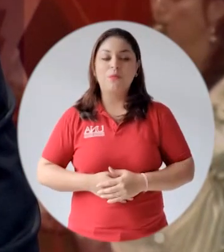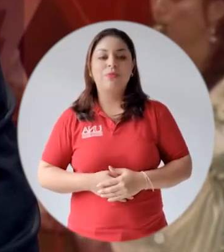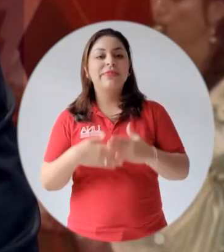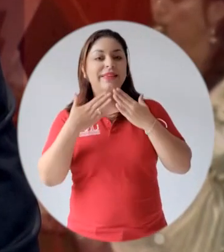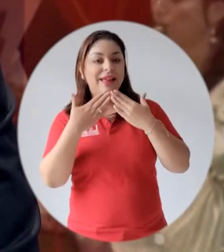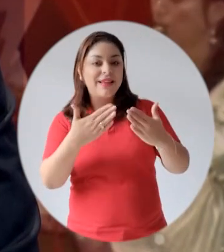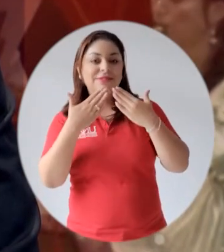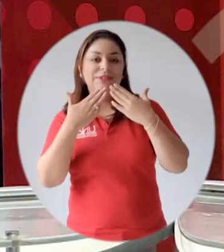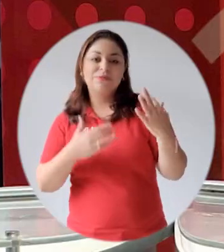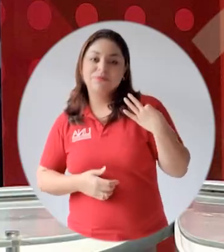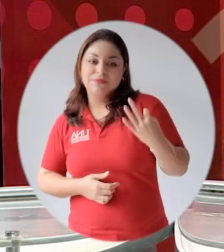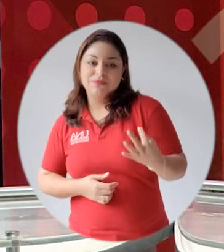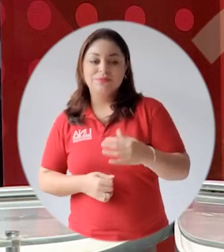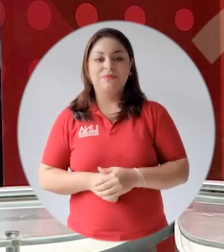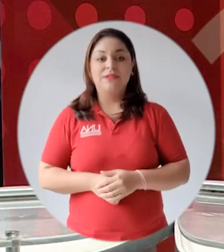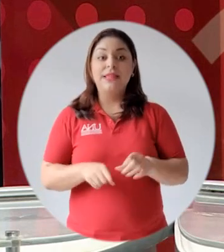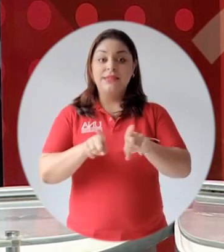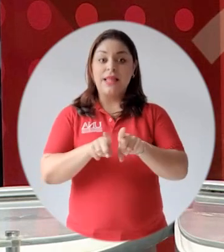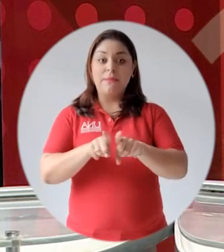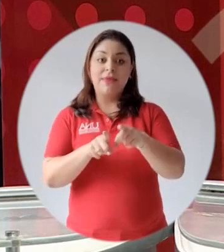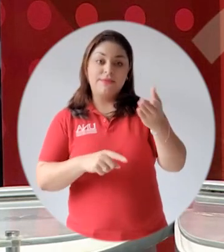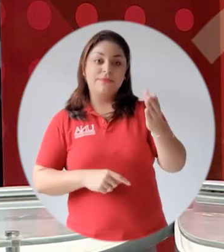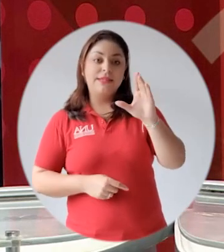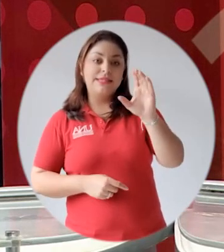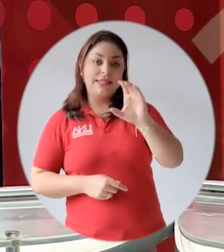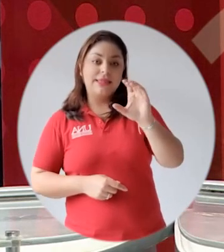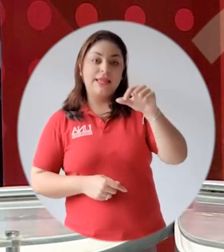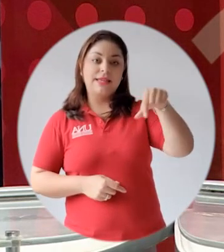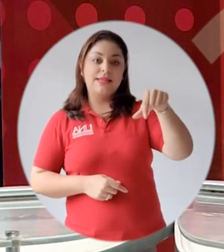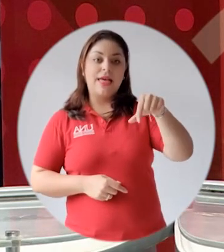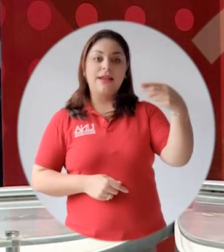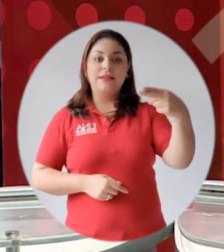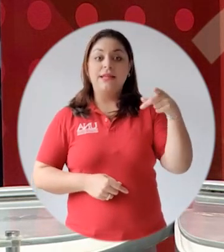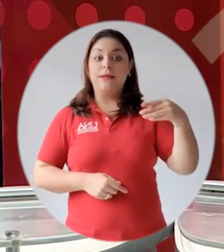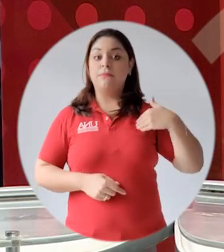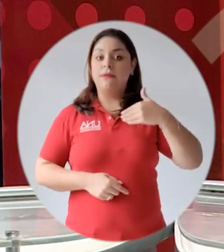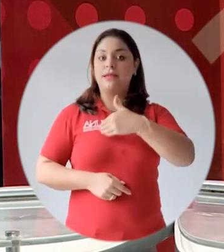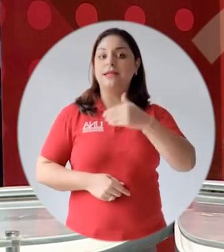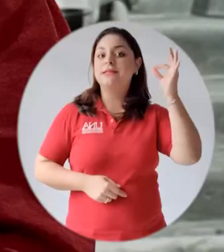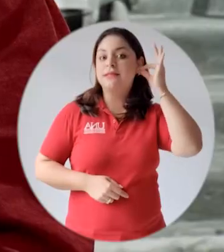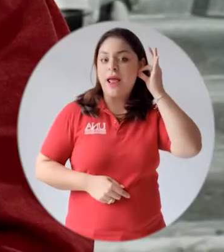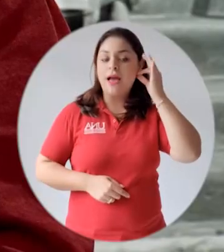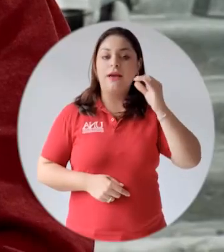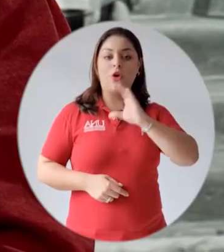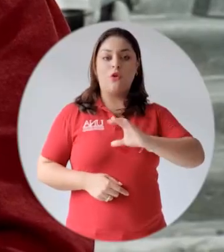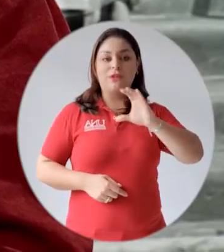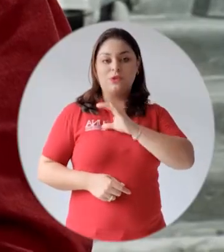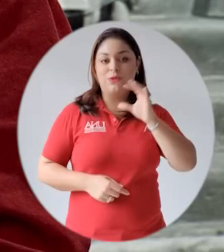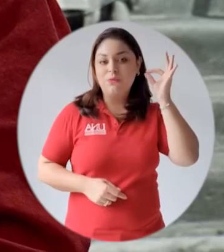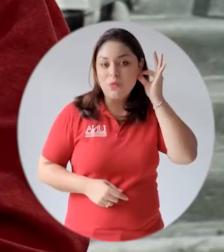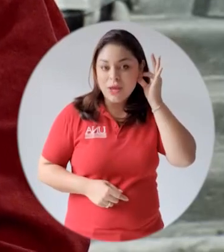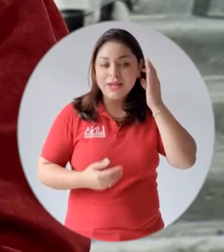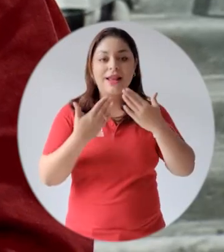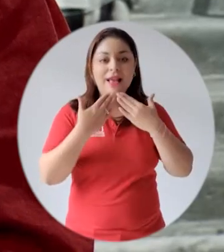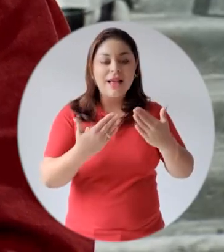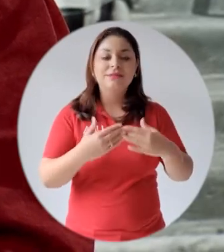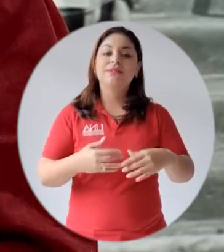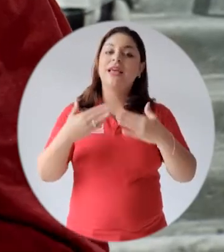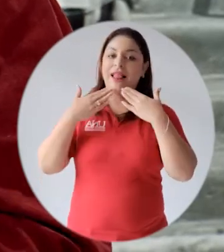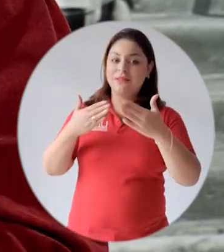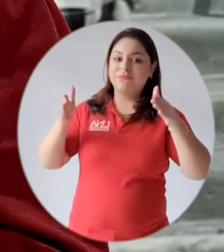la invitación. También está con nosotros Cindy Quesada Hernández, quien es la ministra de la Condición de la Mujer. Muchísimas gracias por acompañarnos en el espacio.